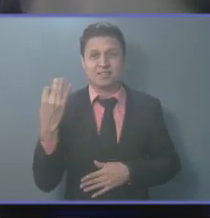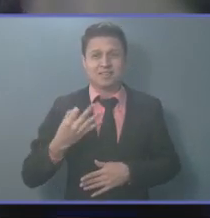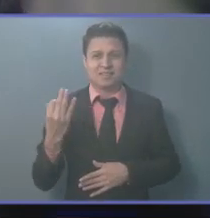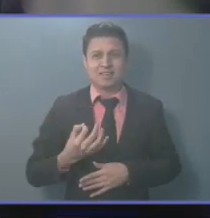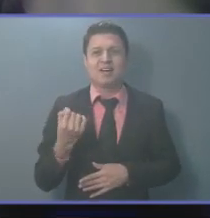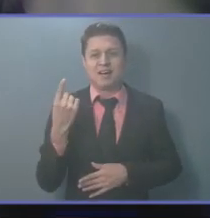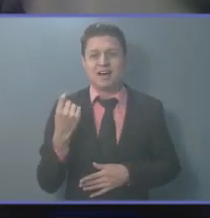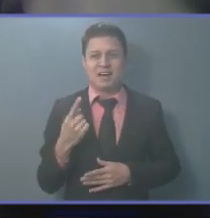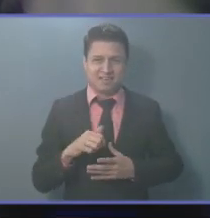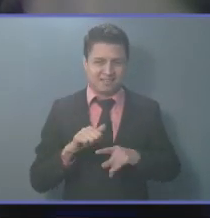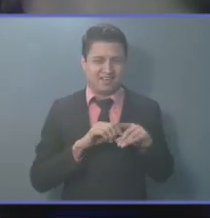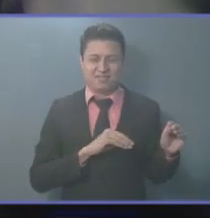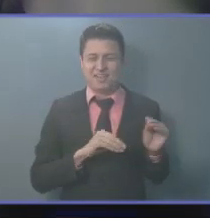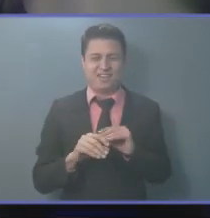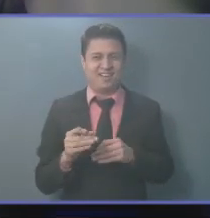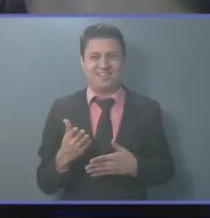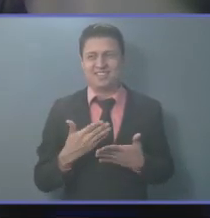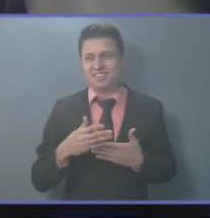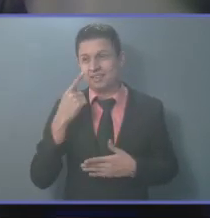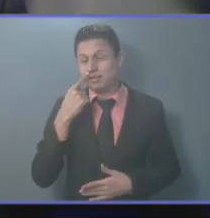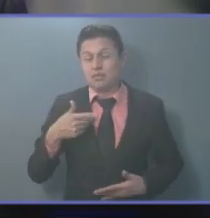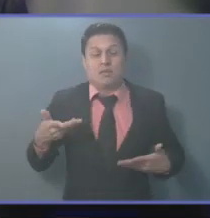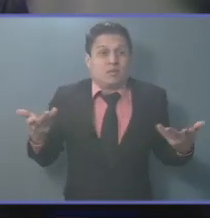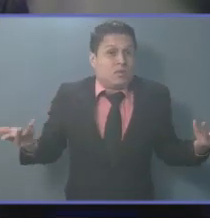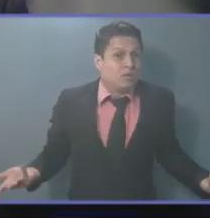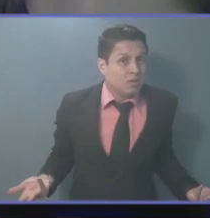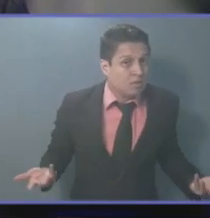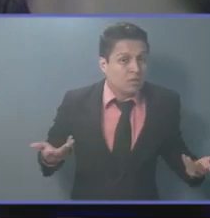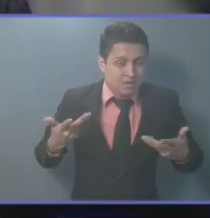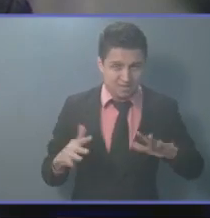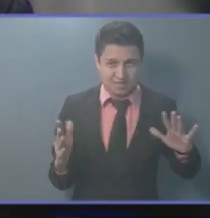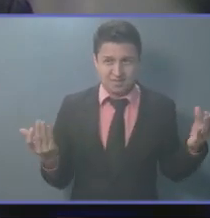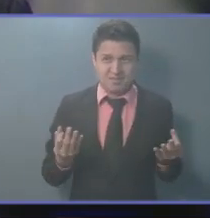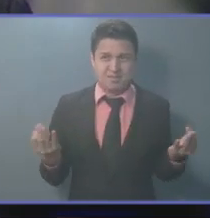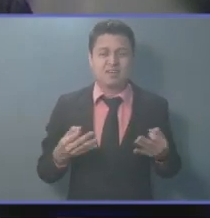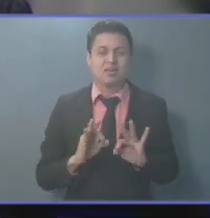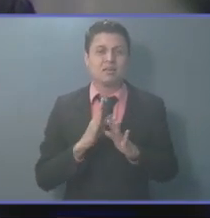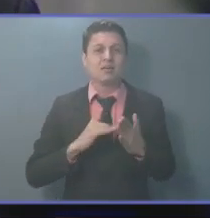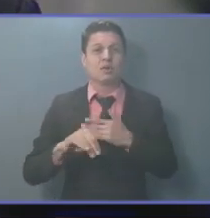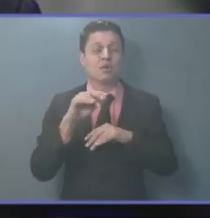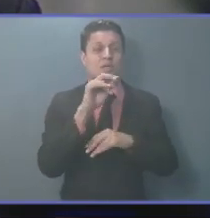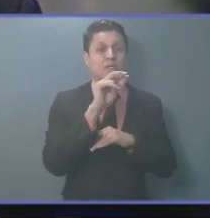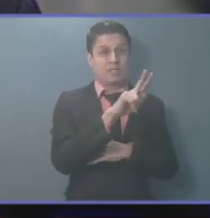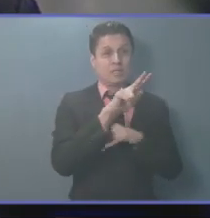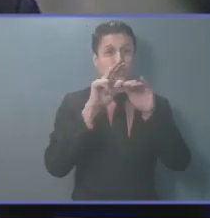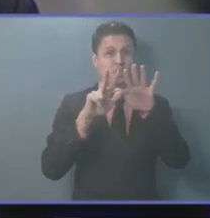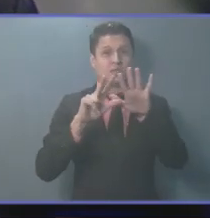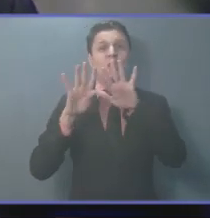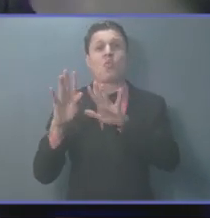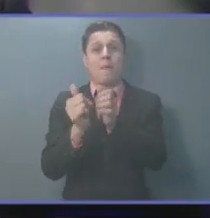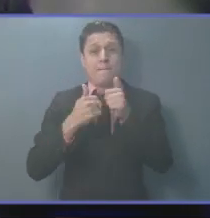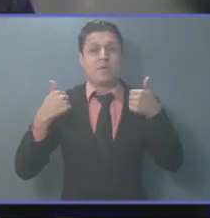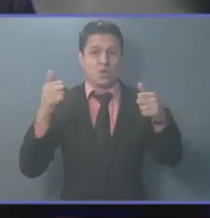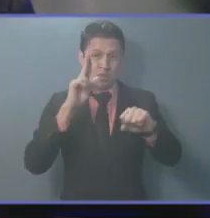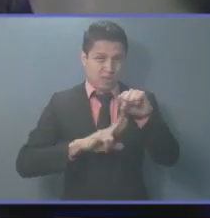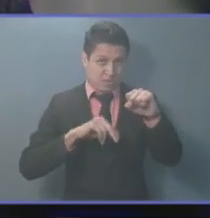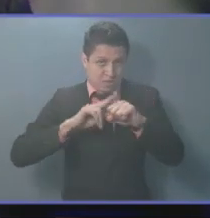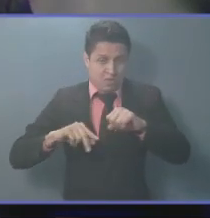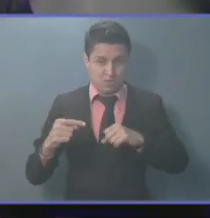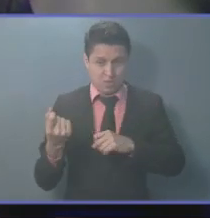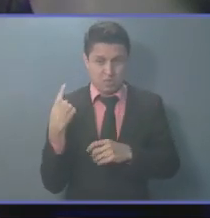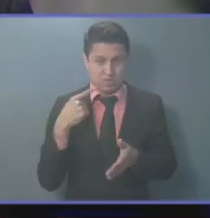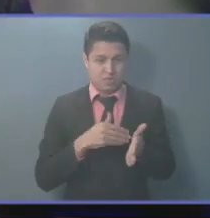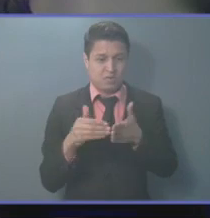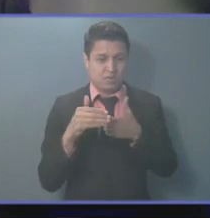que se había aprobado. Y de hecho esos 389 millones, cuando empiezo a revisar